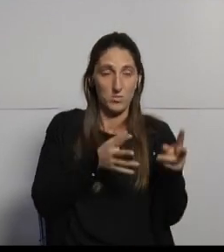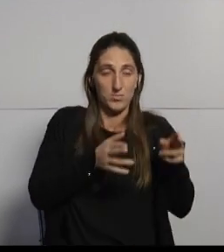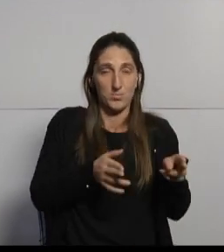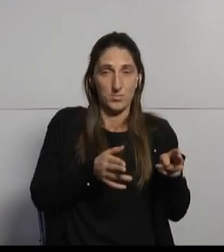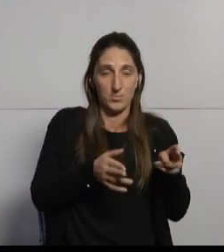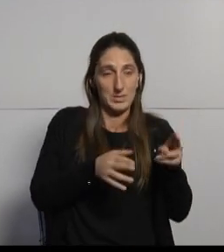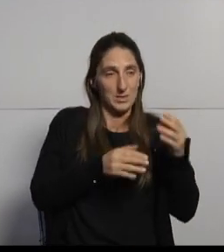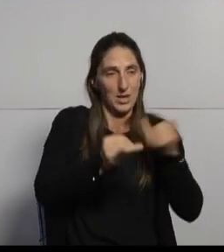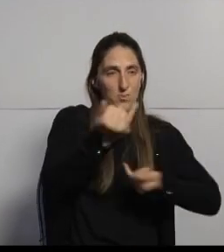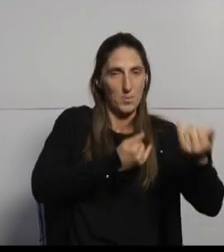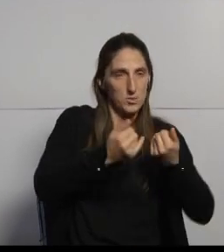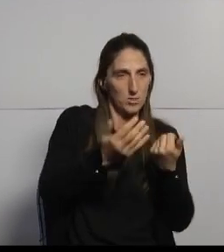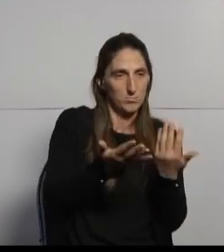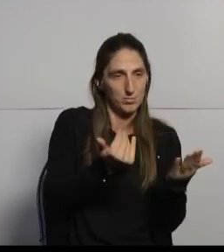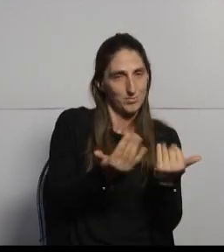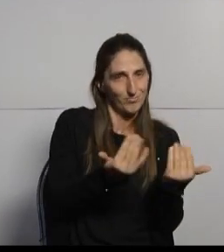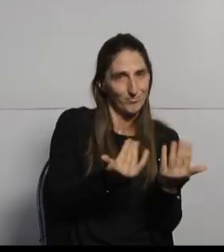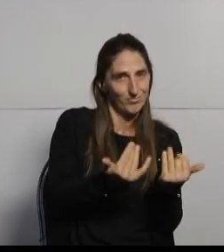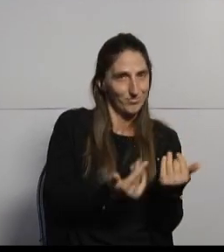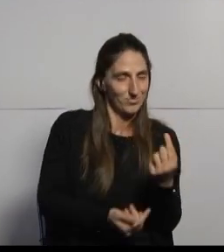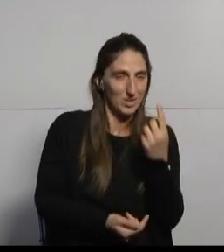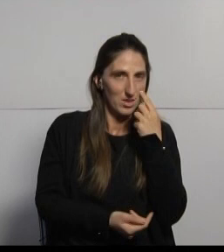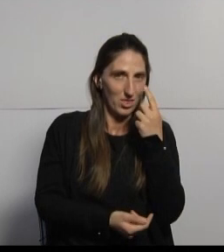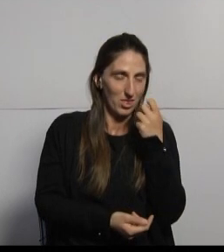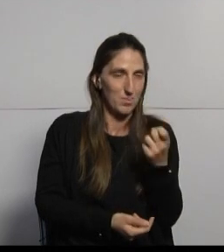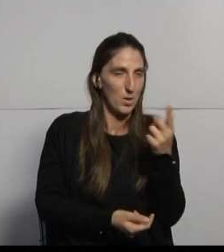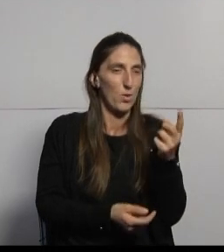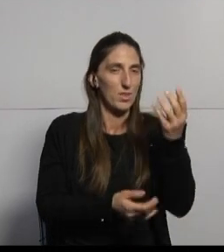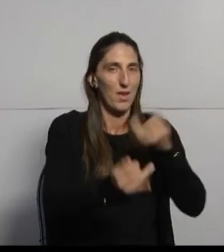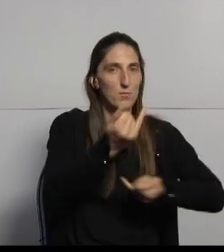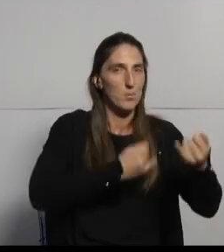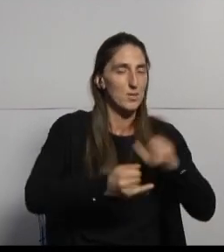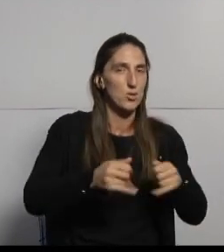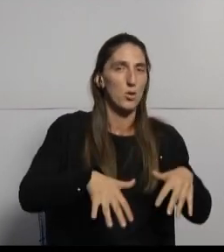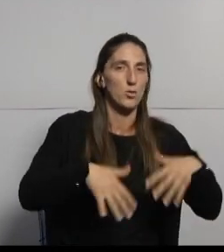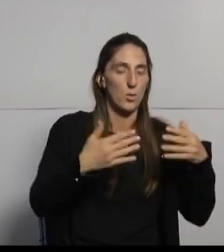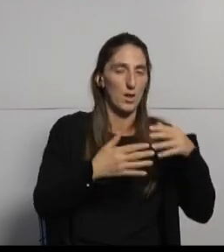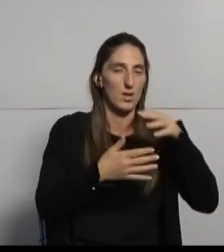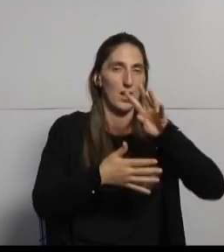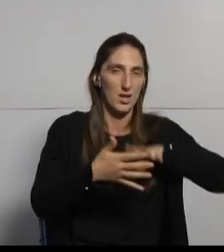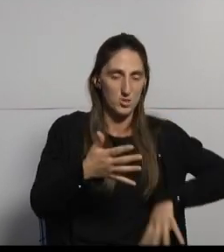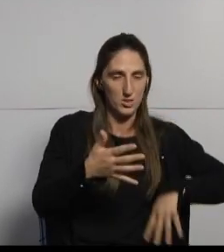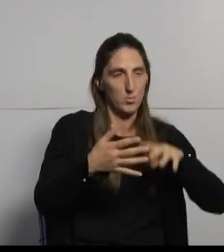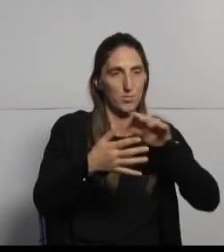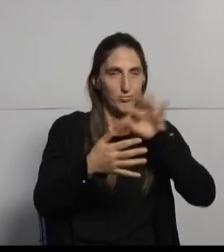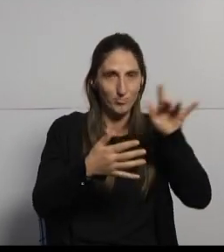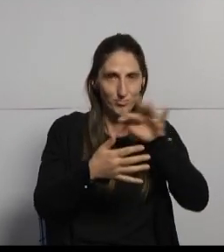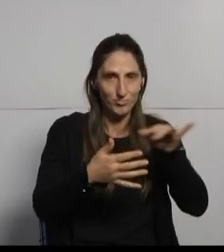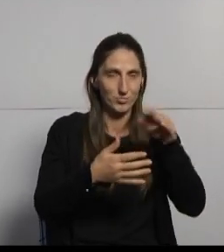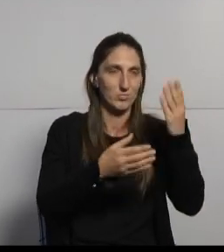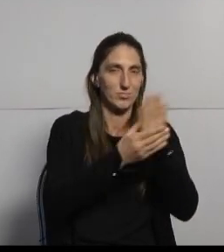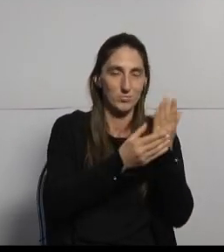llama recolección. De alguna manera tengo que identificar cuáles son mis fuentes de datos. Voy a usar archivos de texto, voy a usar bases de